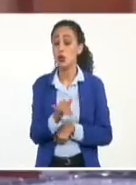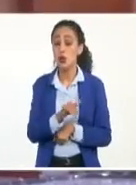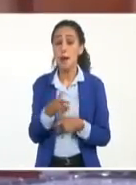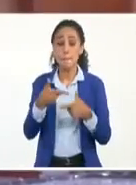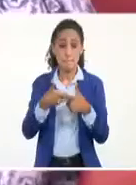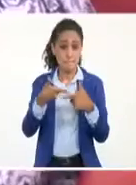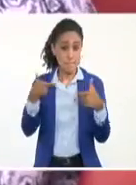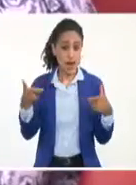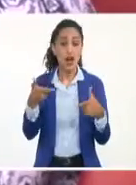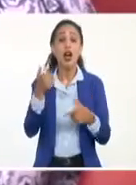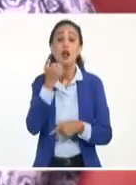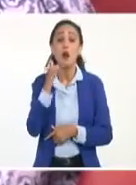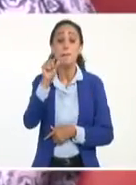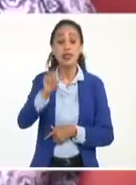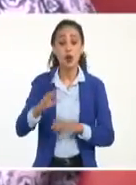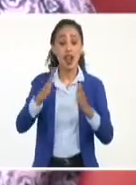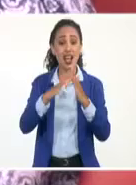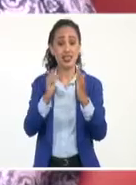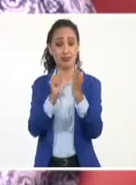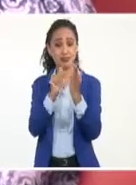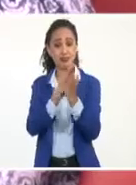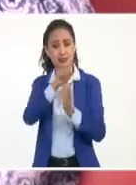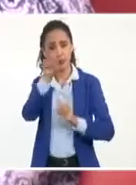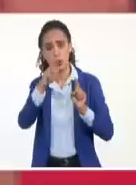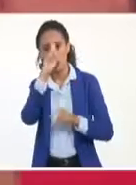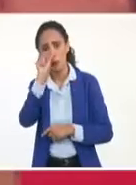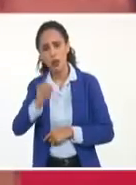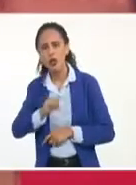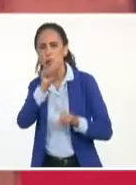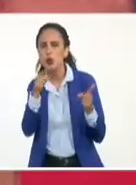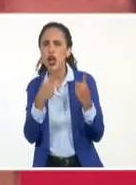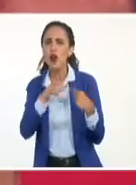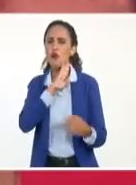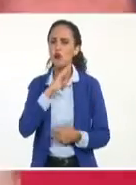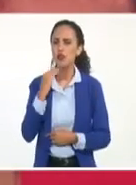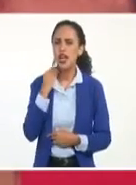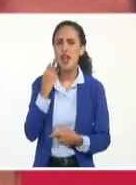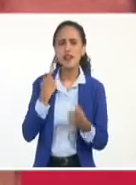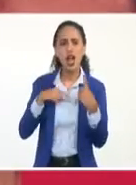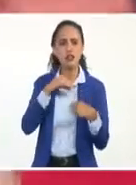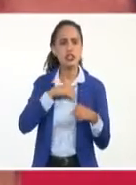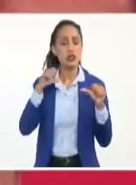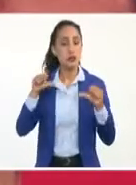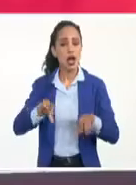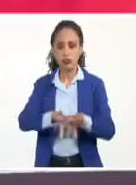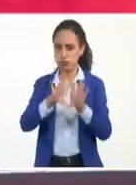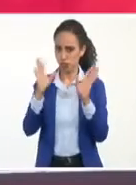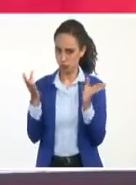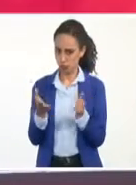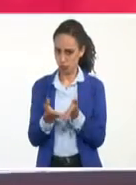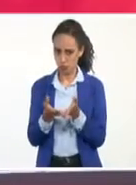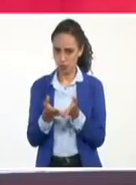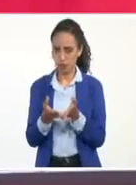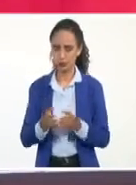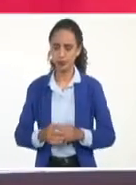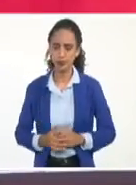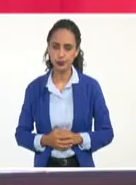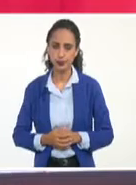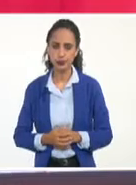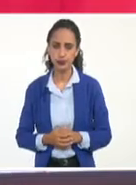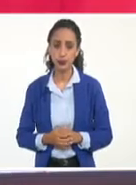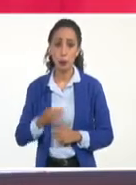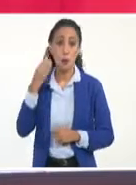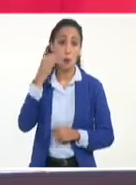activa al tiempo que se adapta el accionar del sistema de salud de acuerdo con el actual escenario epidemiológico. El primer ministro